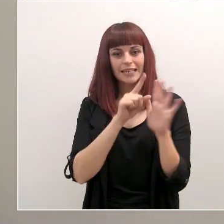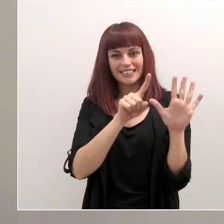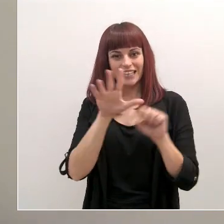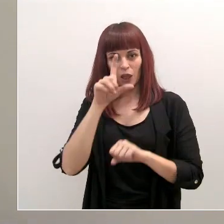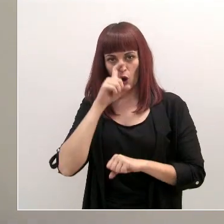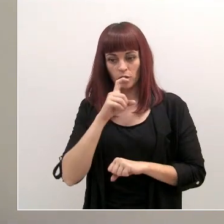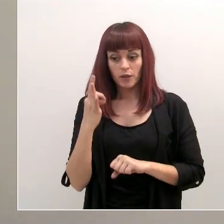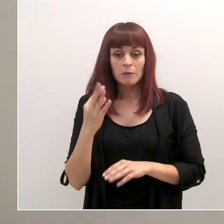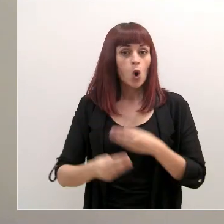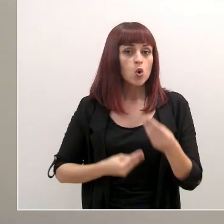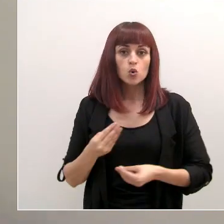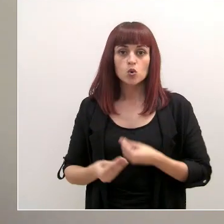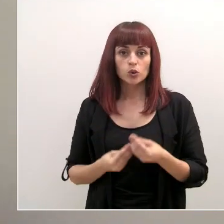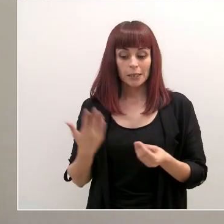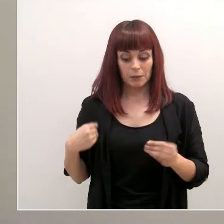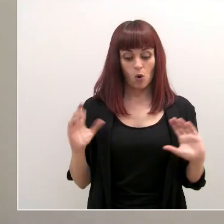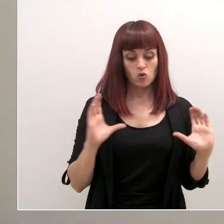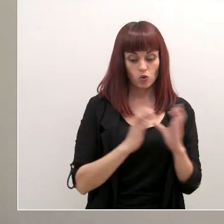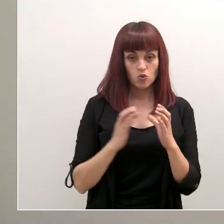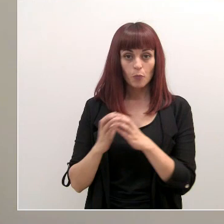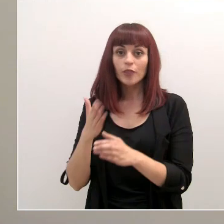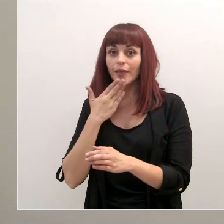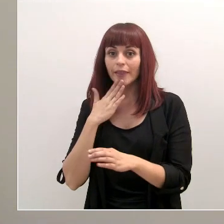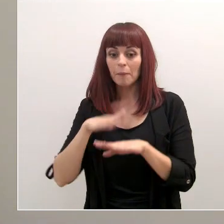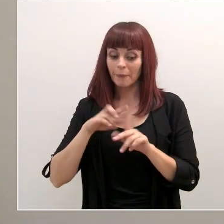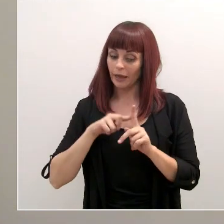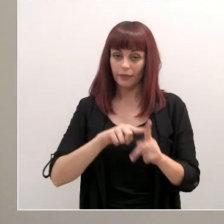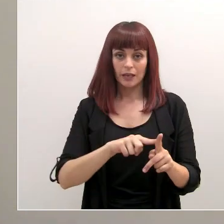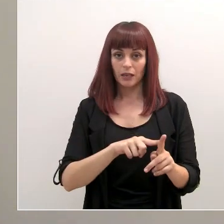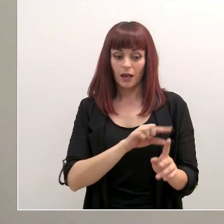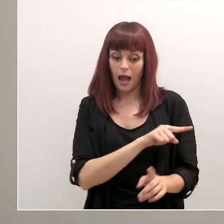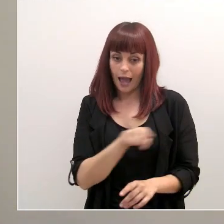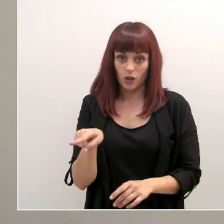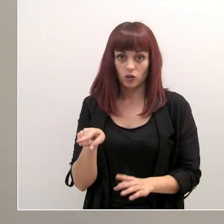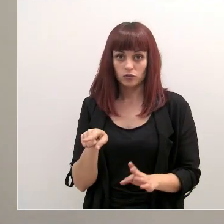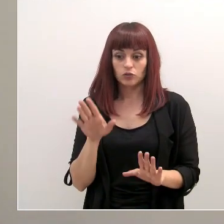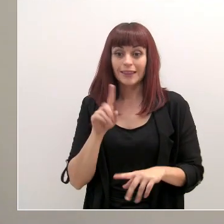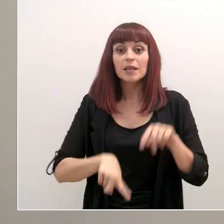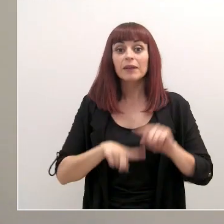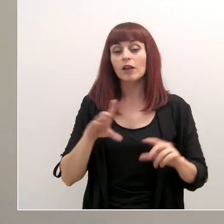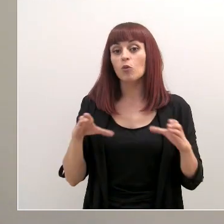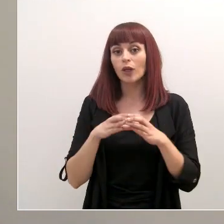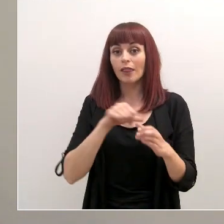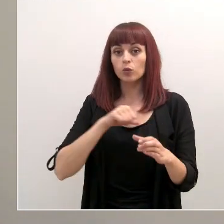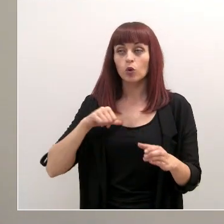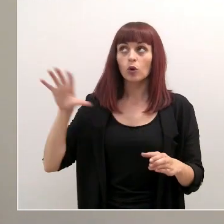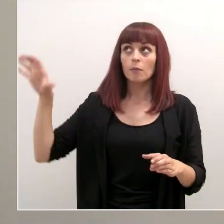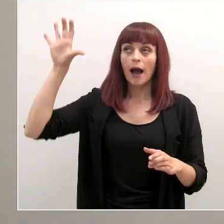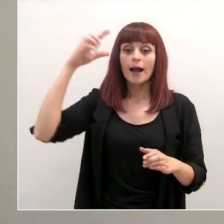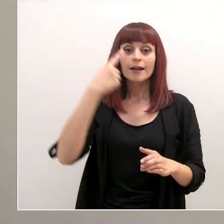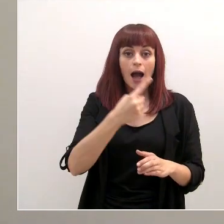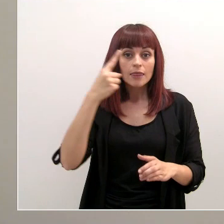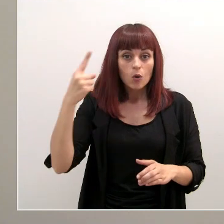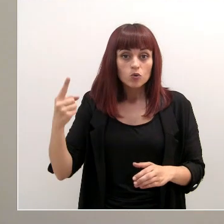tenemos que utilizarla en los diferentes grupos de edad para los que va a ir destinada. Entonces, en función de cada comunidad autónoma, se